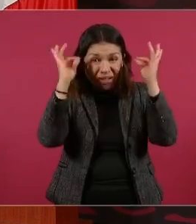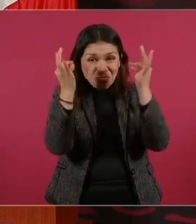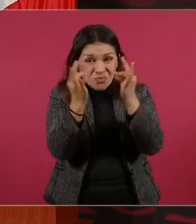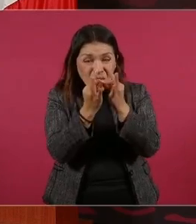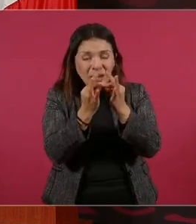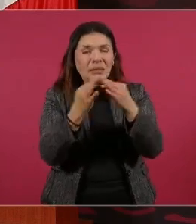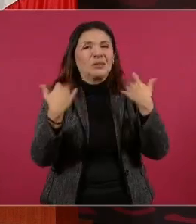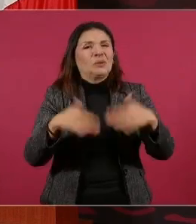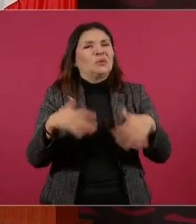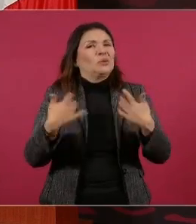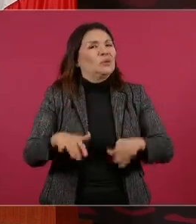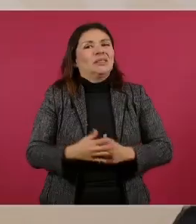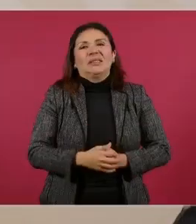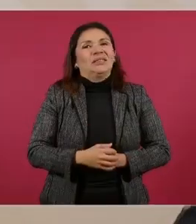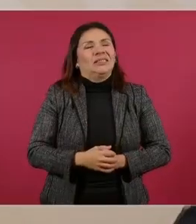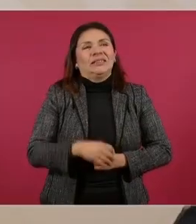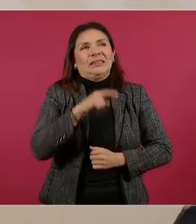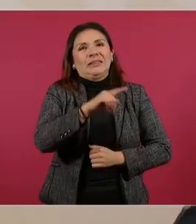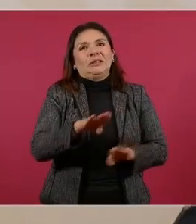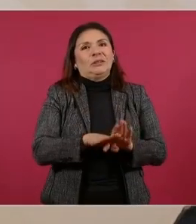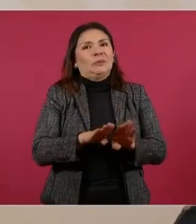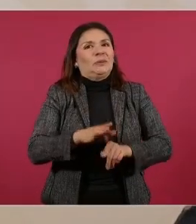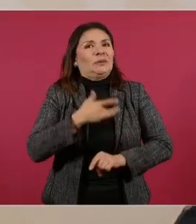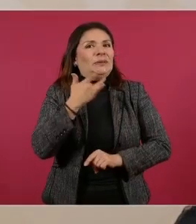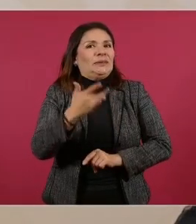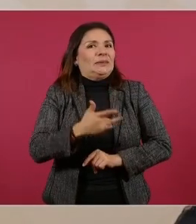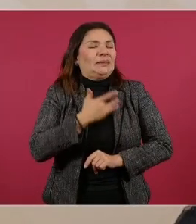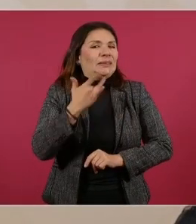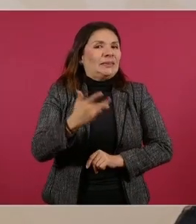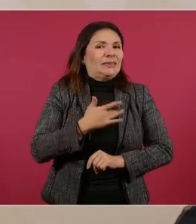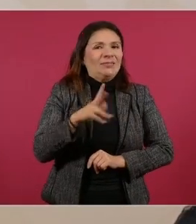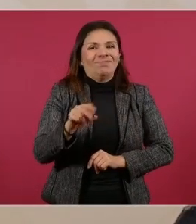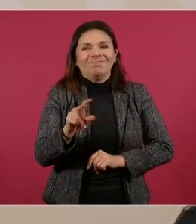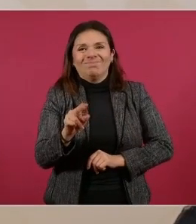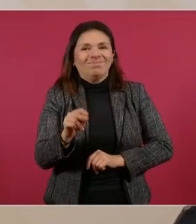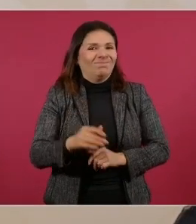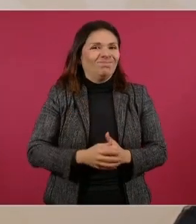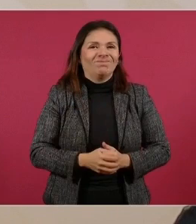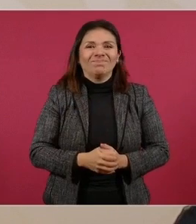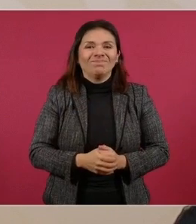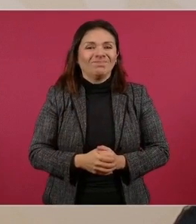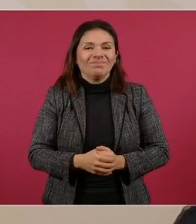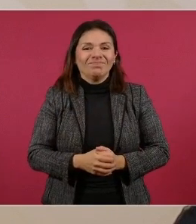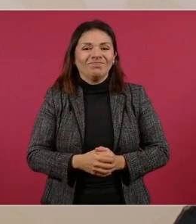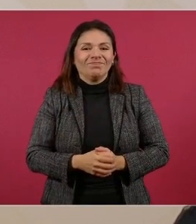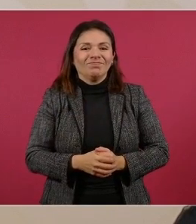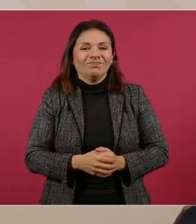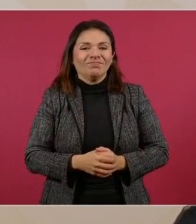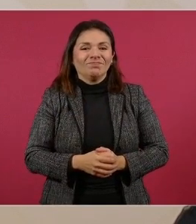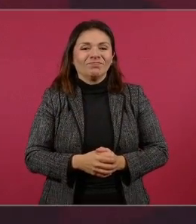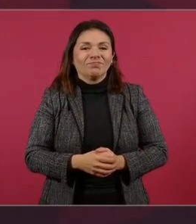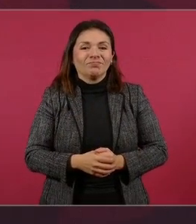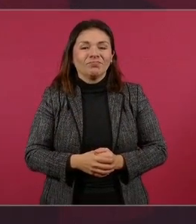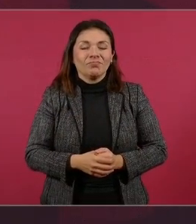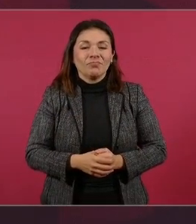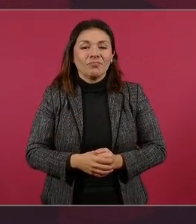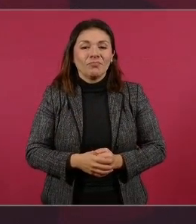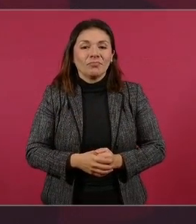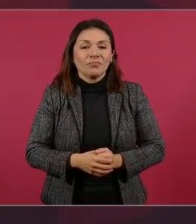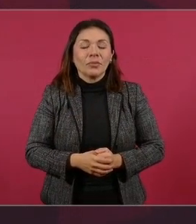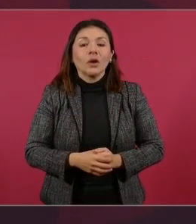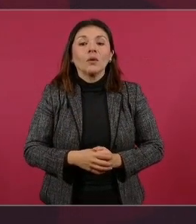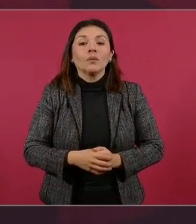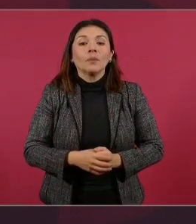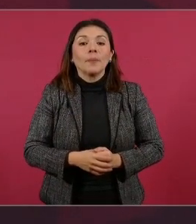le zumba como dirían mis paisanos veracruzanos les zumba